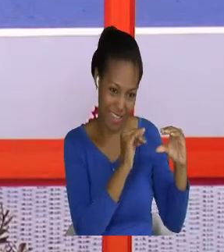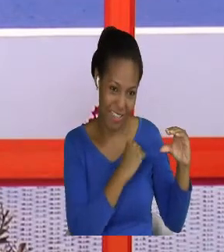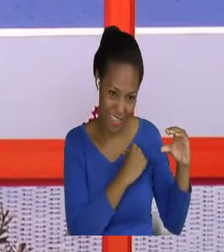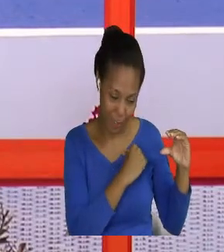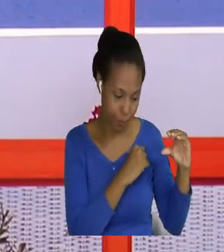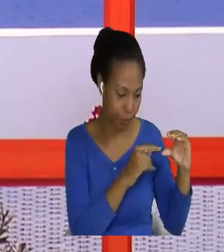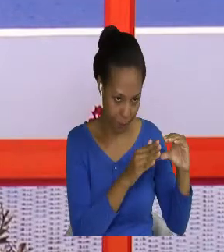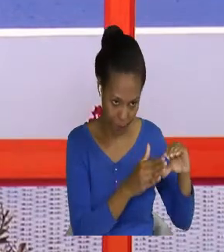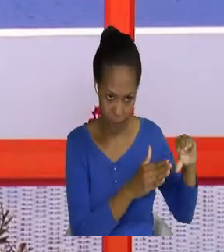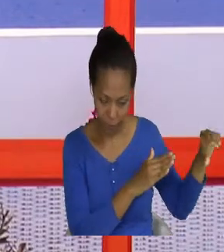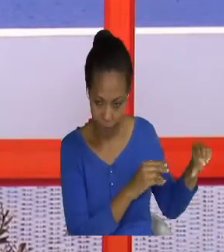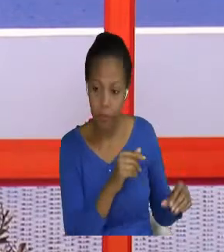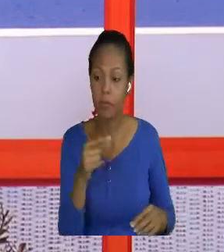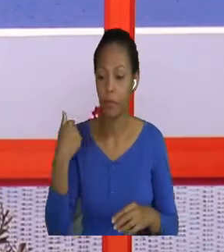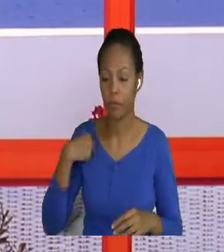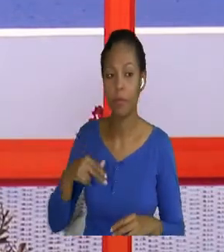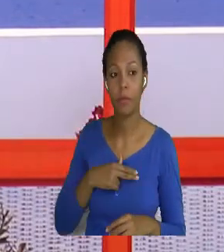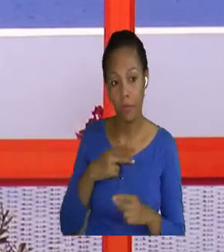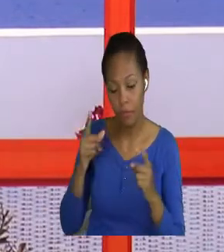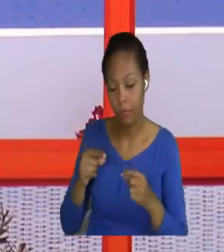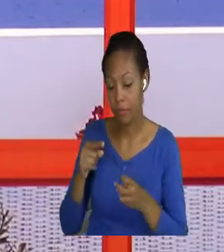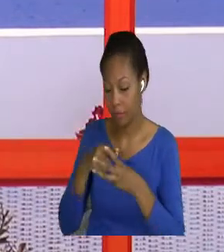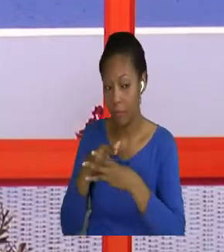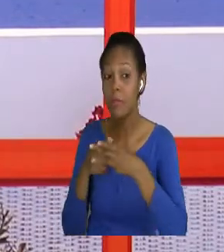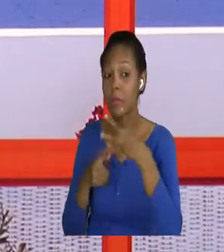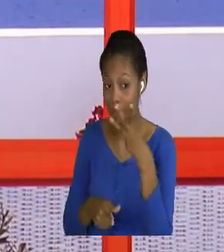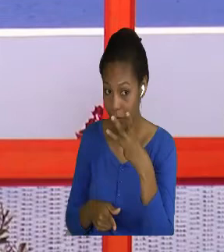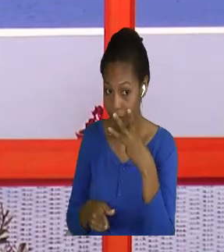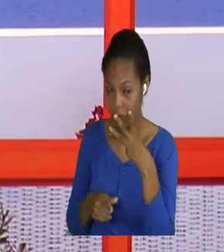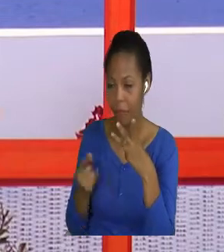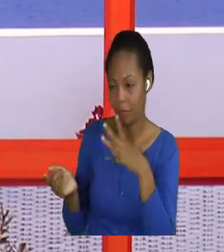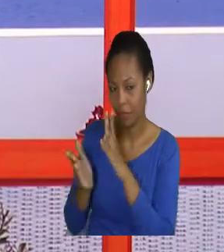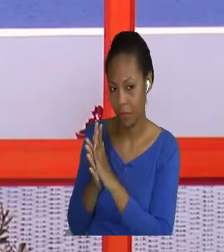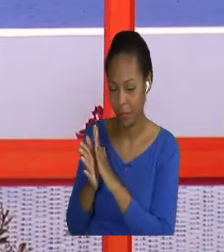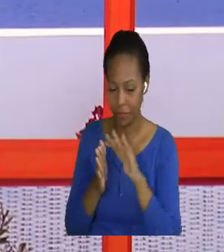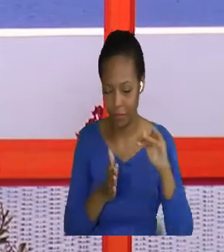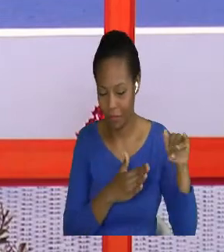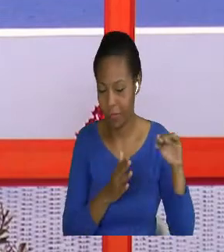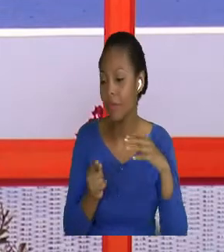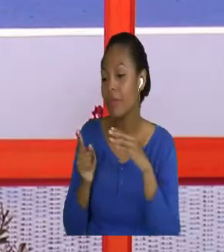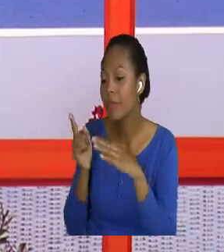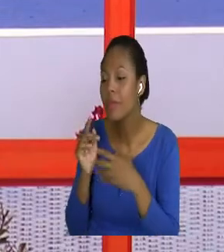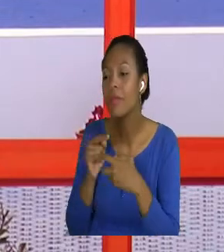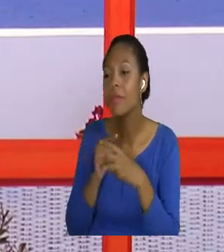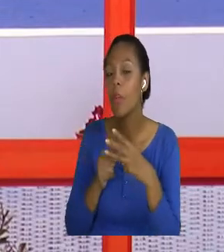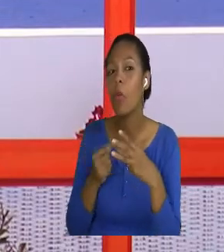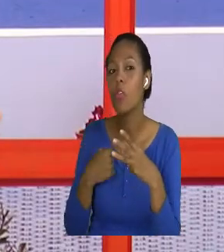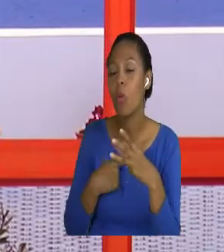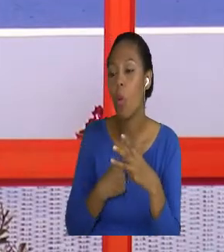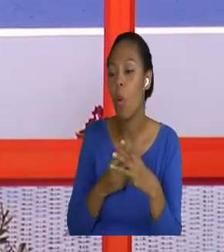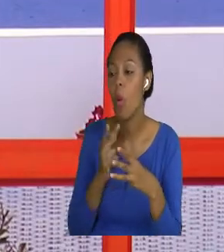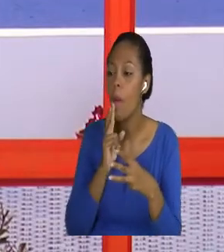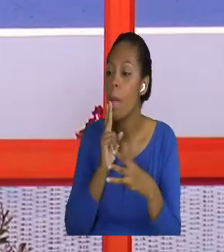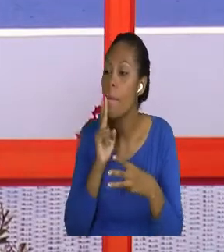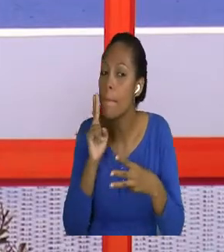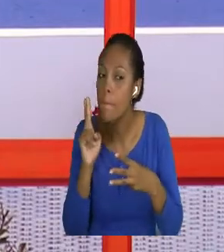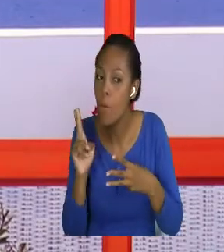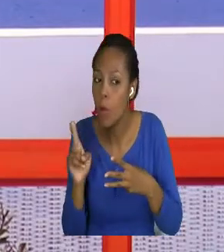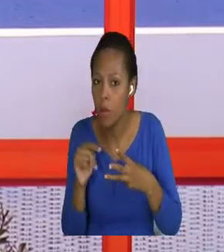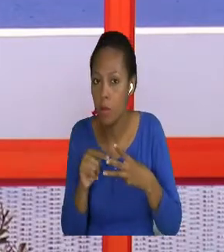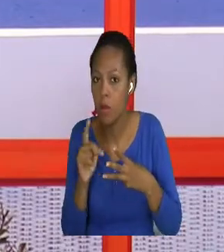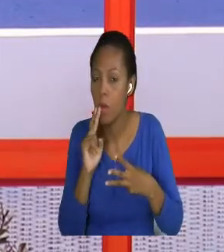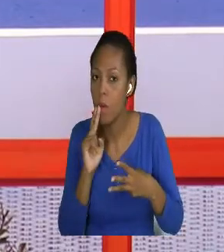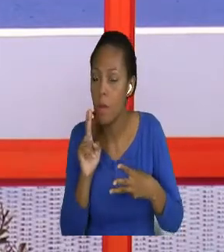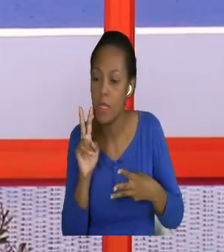primero que debemos hacer es un mensaje positivo. Segundo, un mensaje que es la negativa de nosotros o la respuesta que no va a ser pues la que